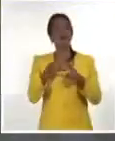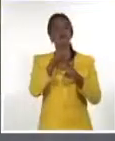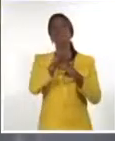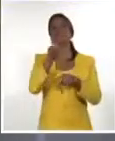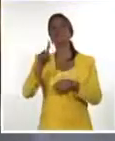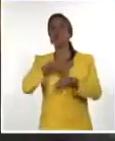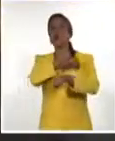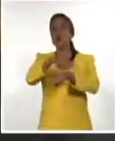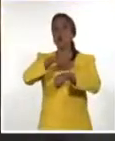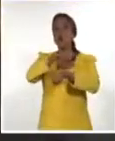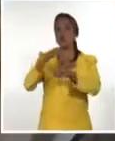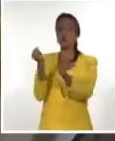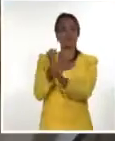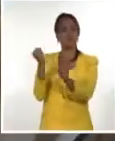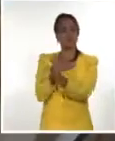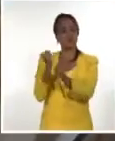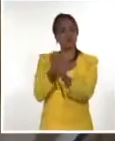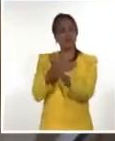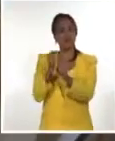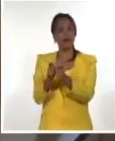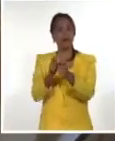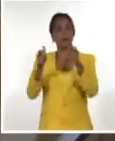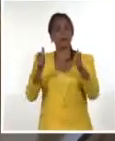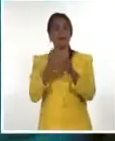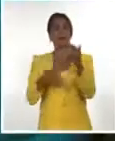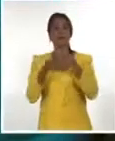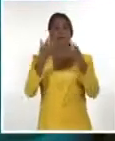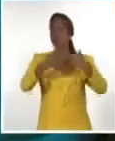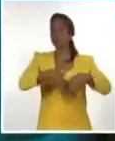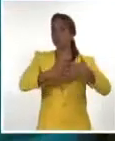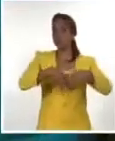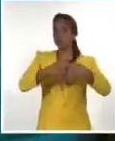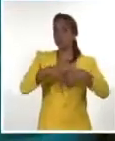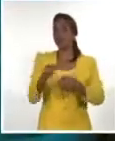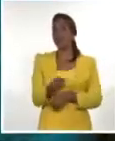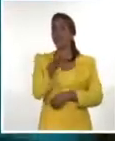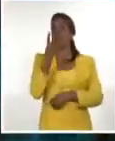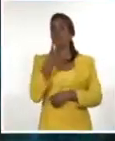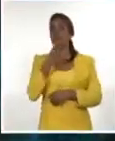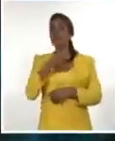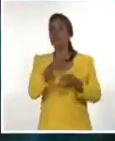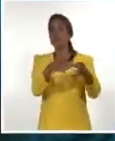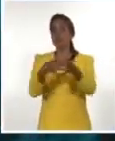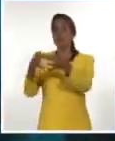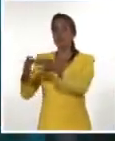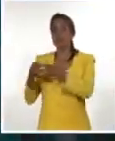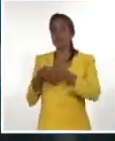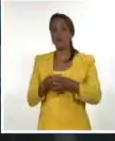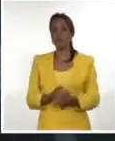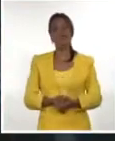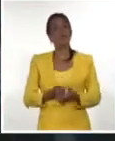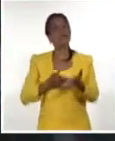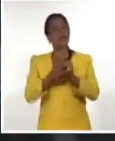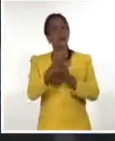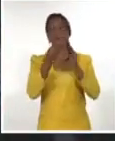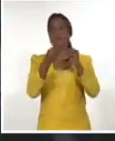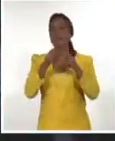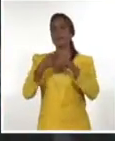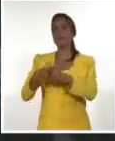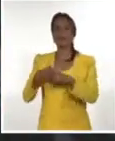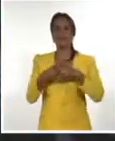horas de jornada de trabajo para incrementar los niveles productivos en sus 3 surtidos líderes. Realizar los mantenimientos